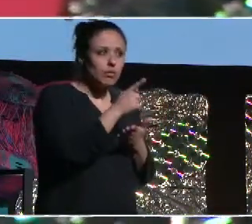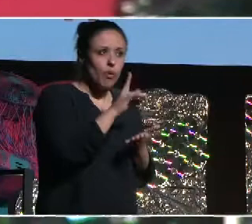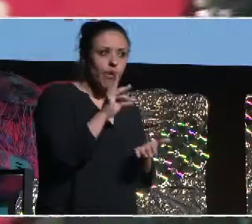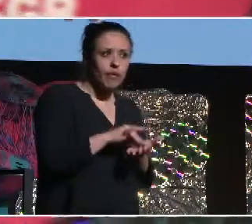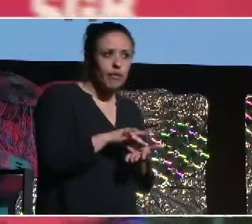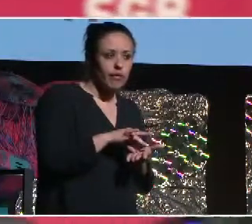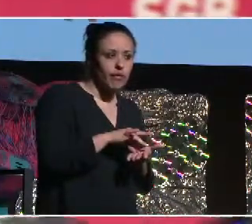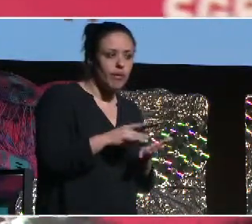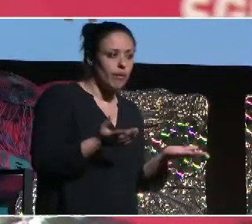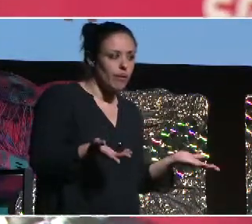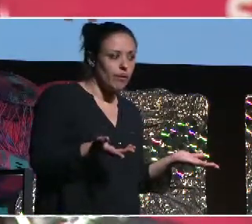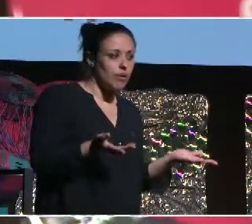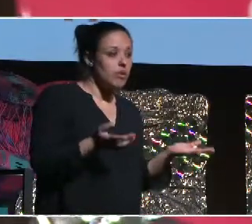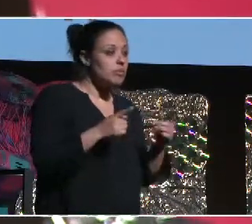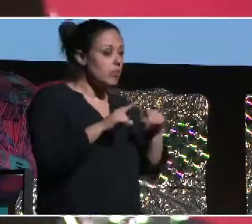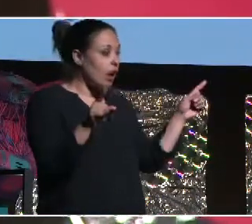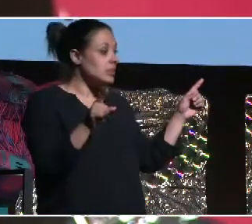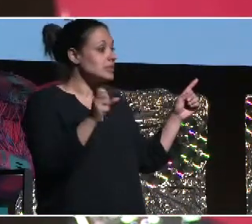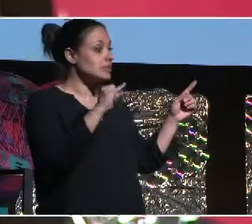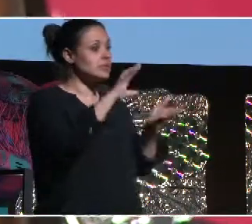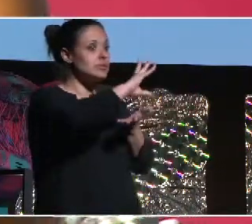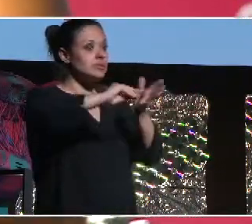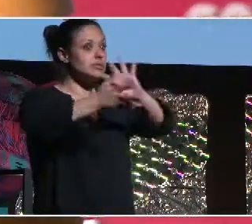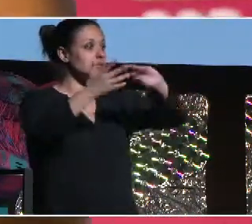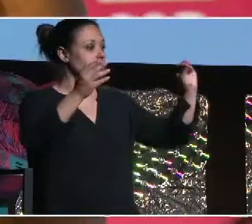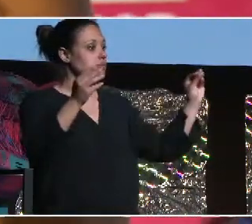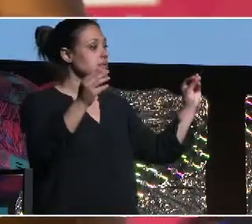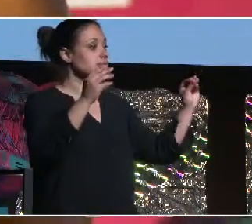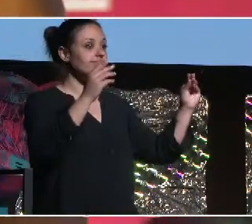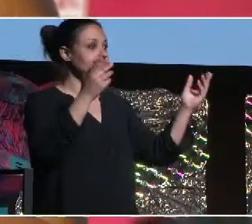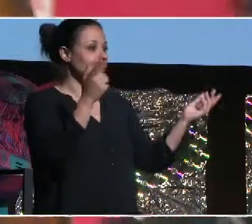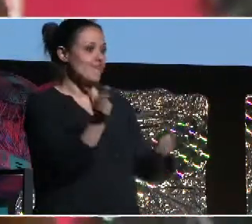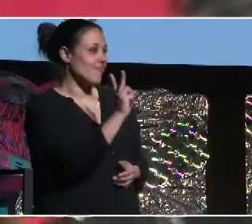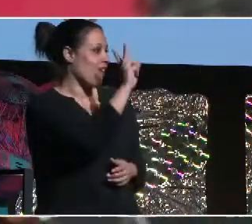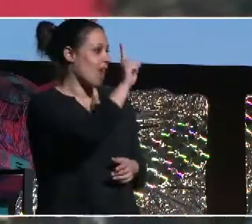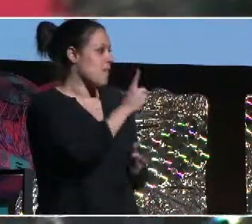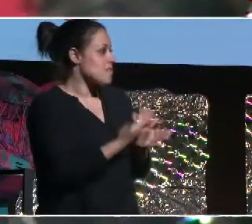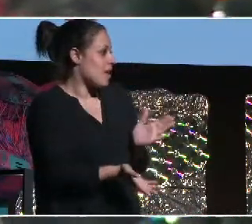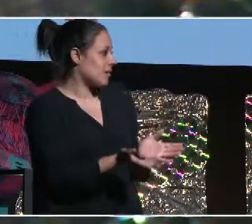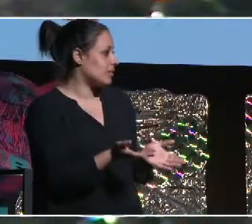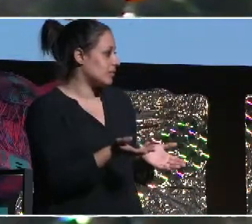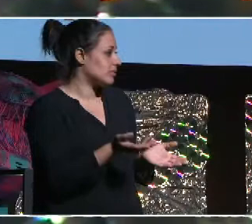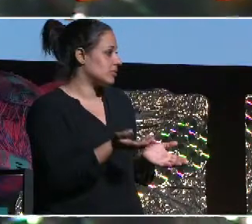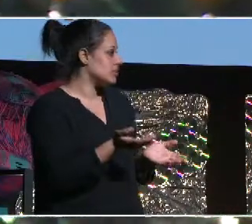hacer si las organizaciones recopilan esos datos es validar si esos datos son correctos o no.